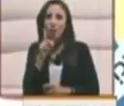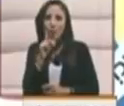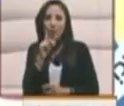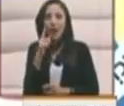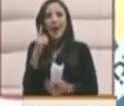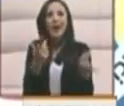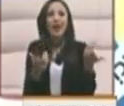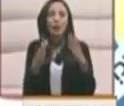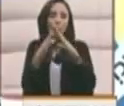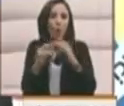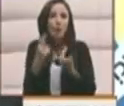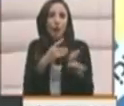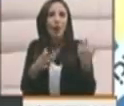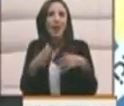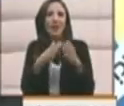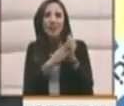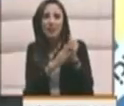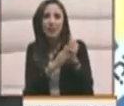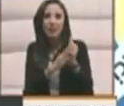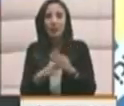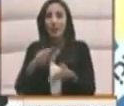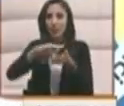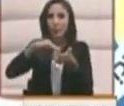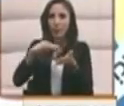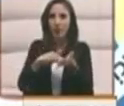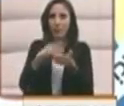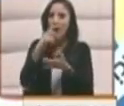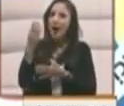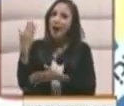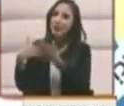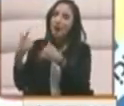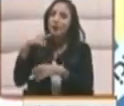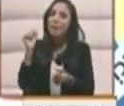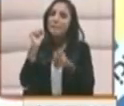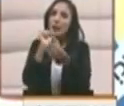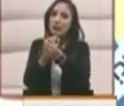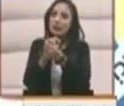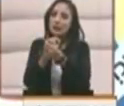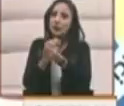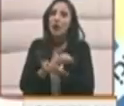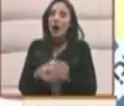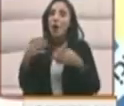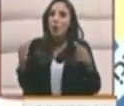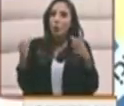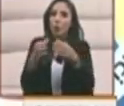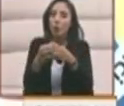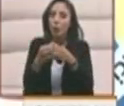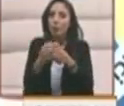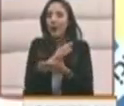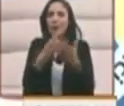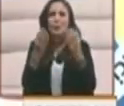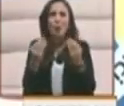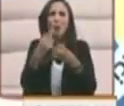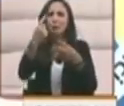desde Miami y en el día de ayer se le ha incautado un conjunto de